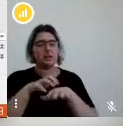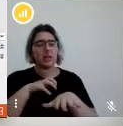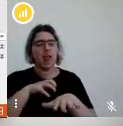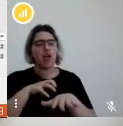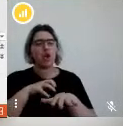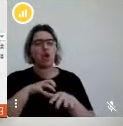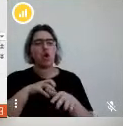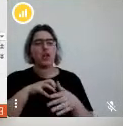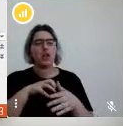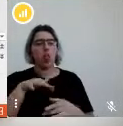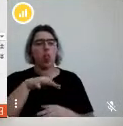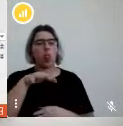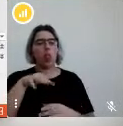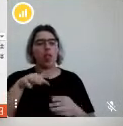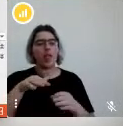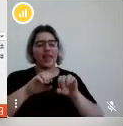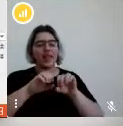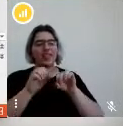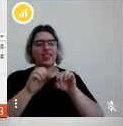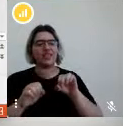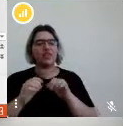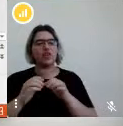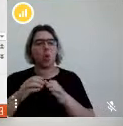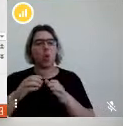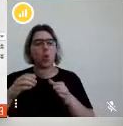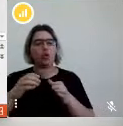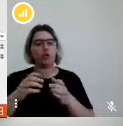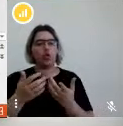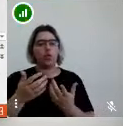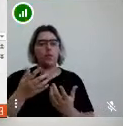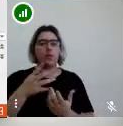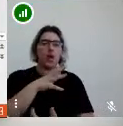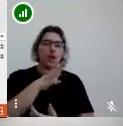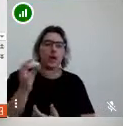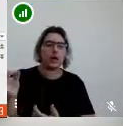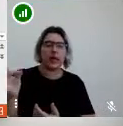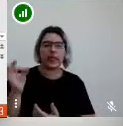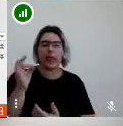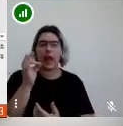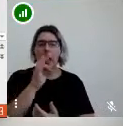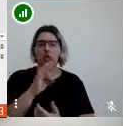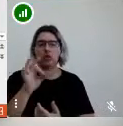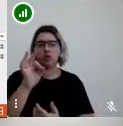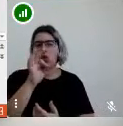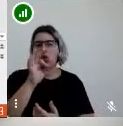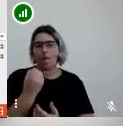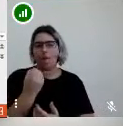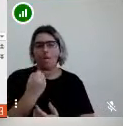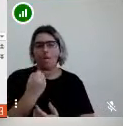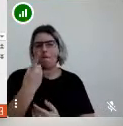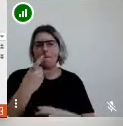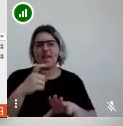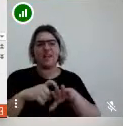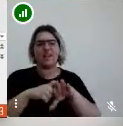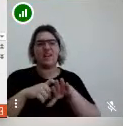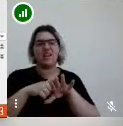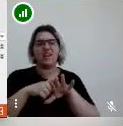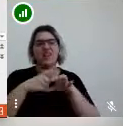del intestino grueso y hay en torno a 500 o incluso más de 1000 especies bacterianas distintas.